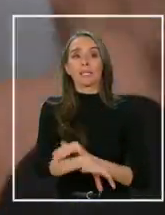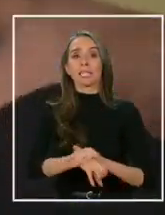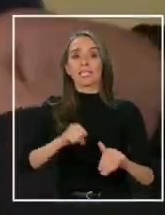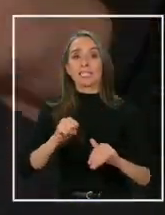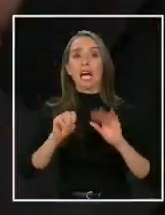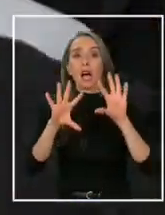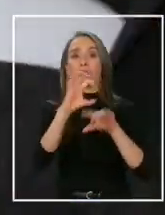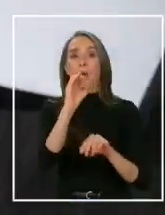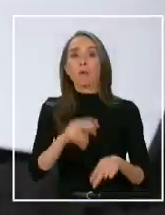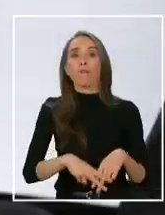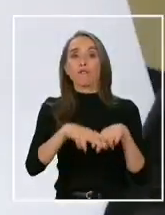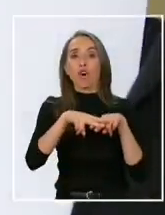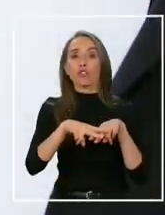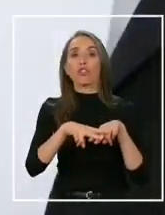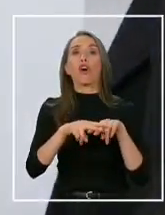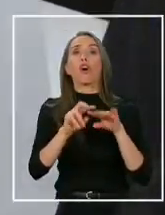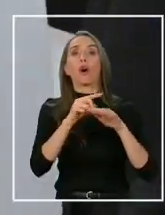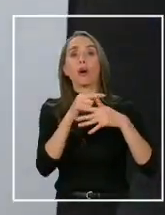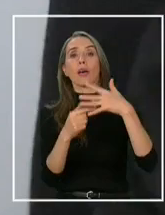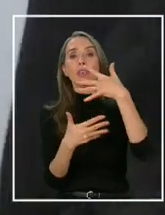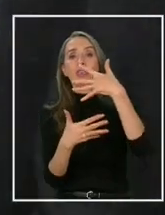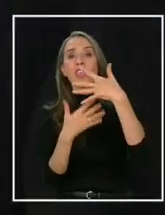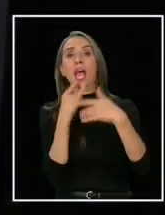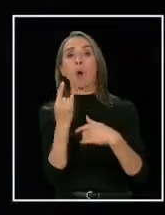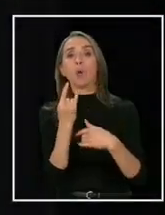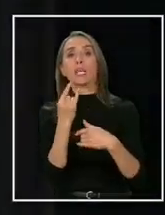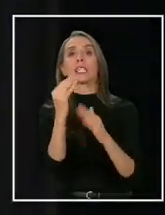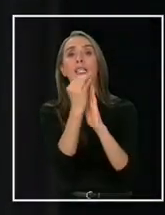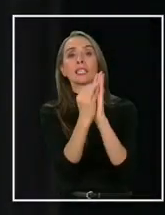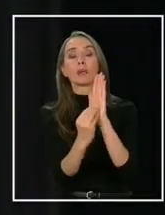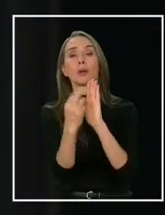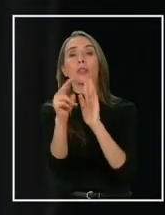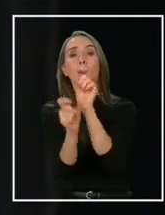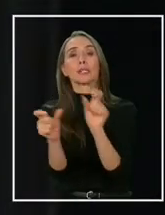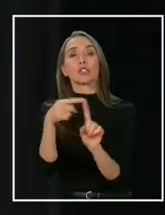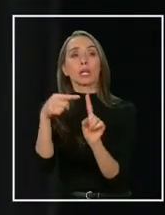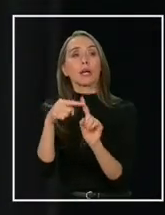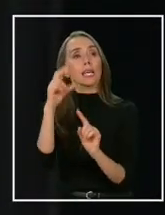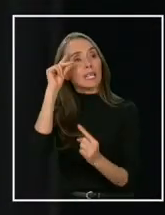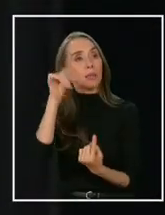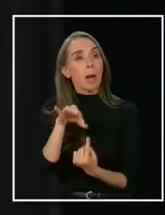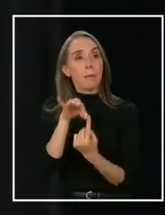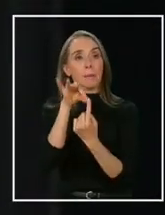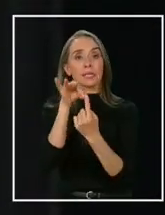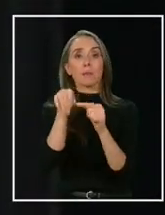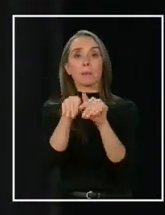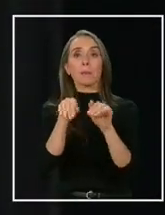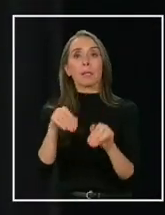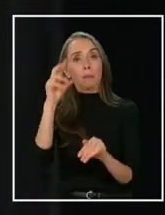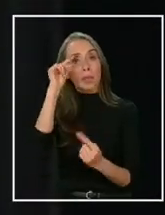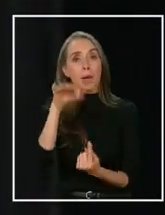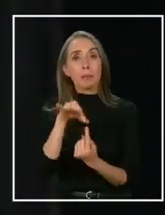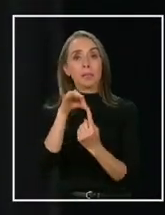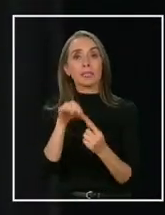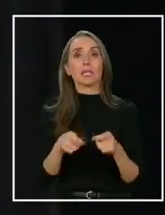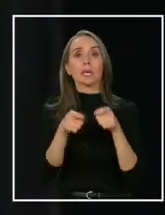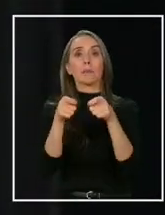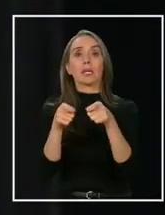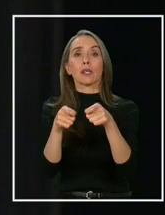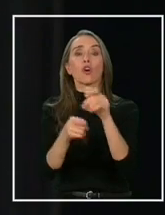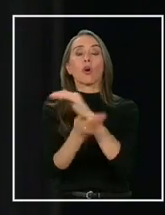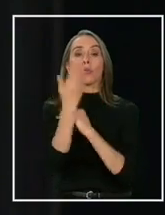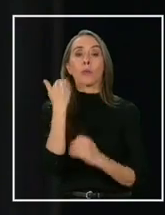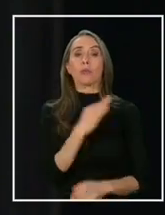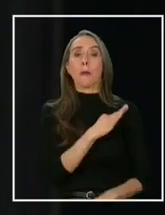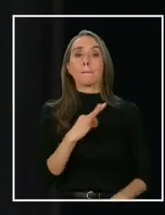un 10% para 10 urgencias de la clase media. Que esta es la idea matriz, la misma idea matriz que presentó el ministro Marcel,